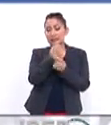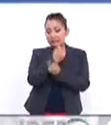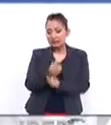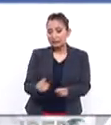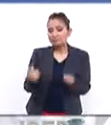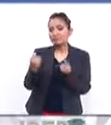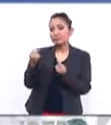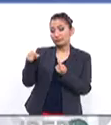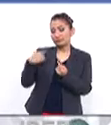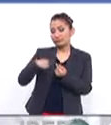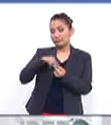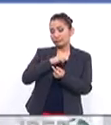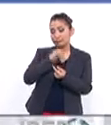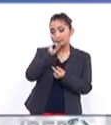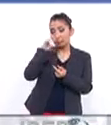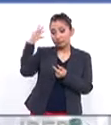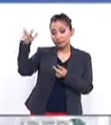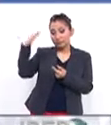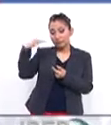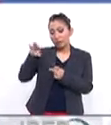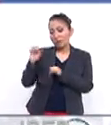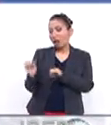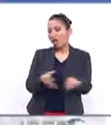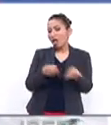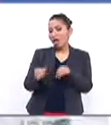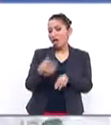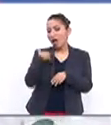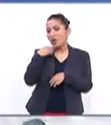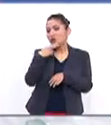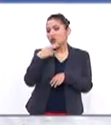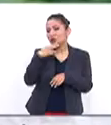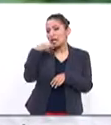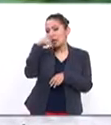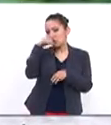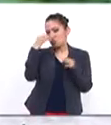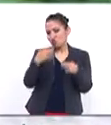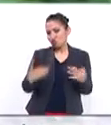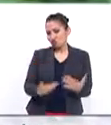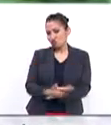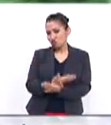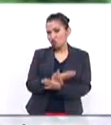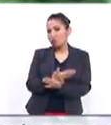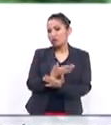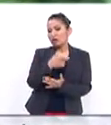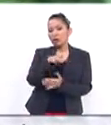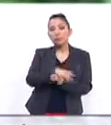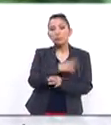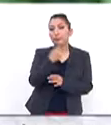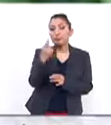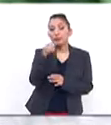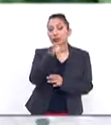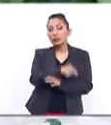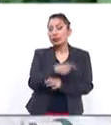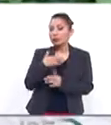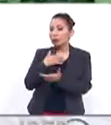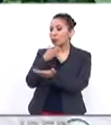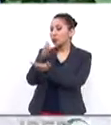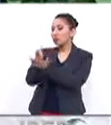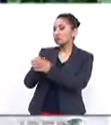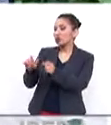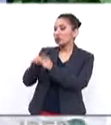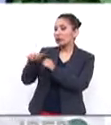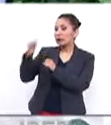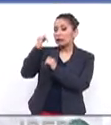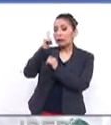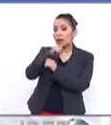niños y nosotros incluso adultos vamos dejando nuestras lenguas originarias tiene que ver porque esté asociada la